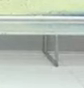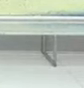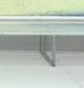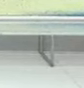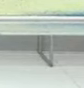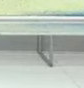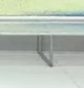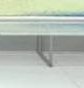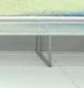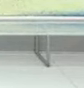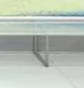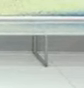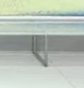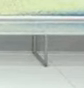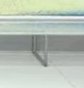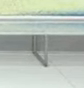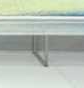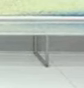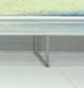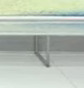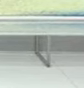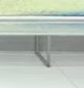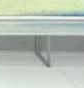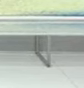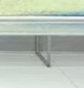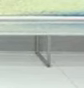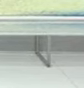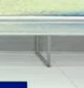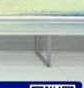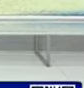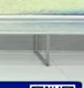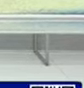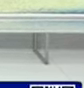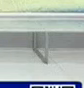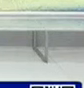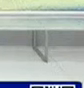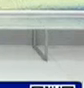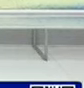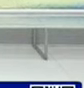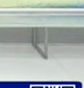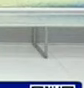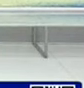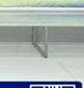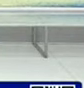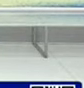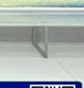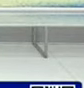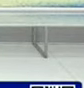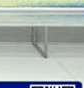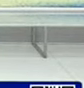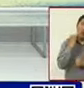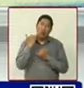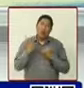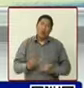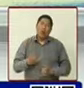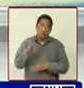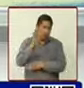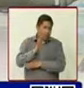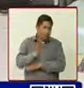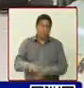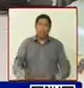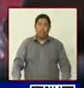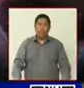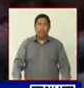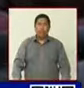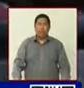con la información porque sigue habiendo filas por combustibles a pesar de algunos comunicados. Pero veamos cuál fue el panorama en esta tarde.